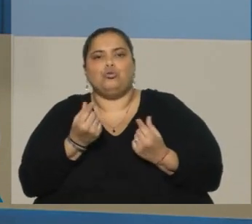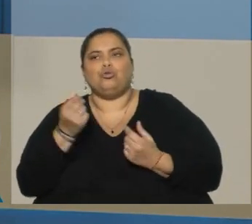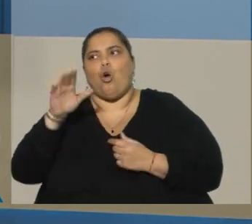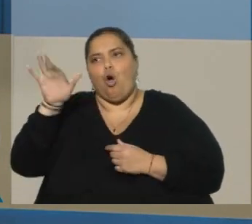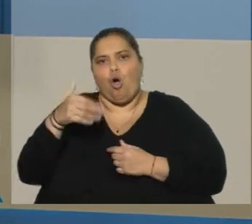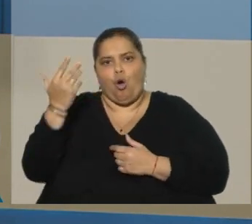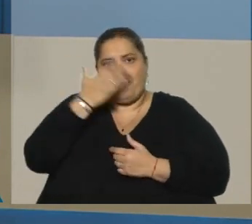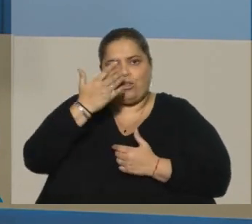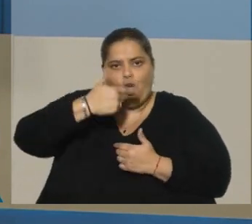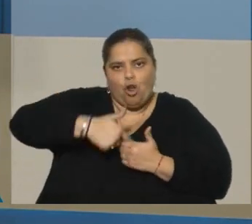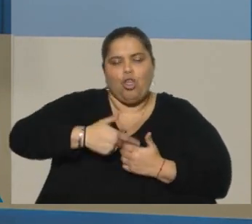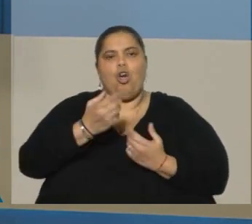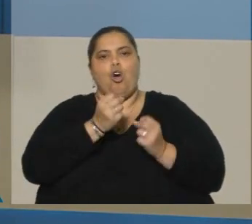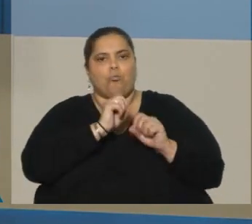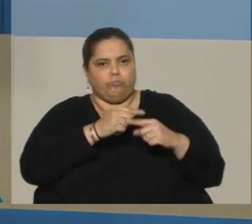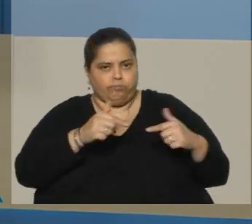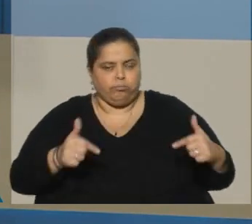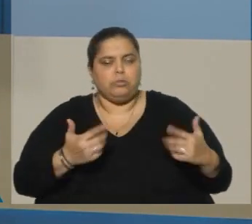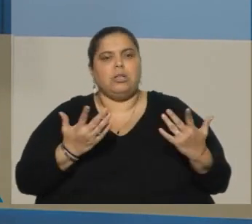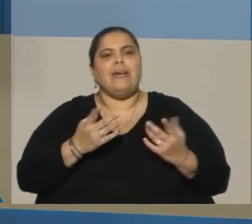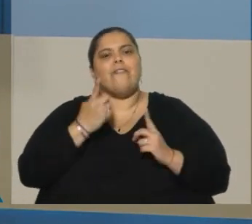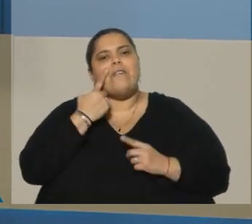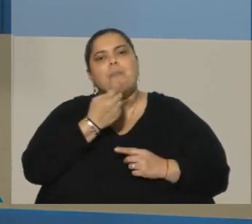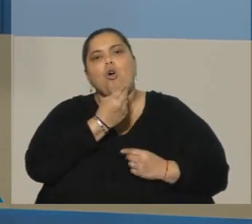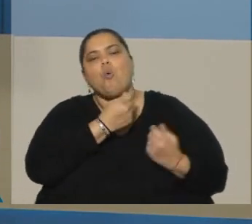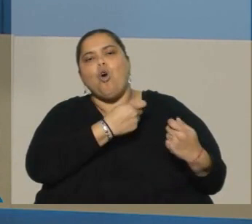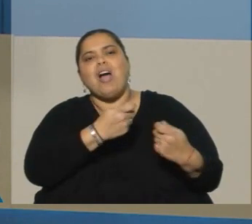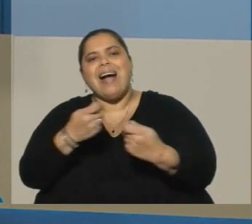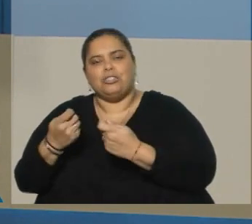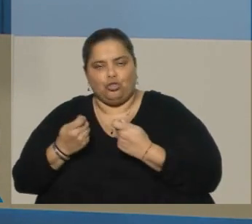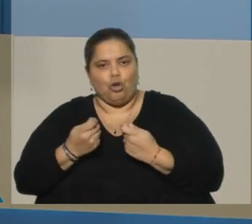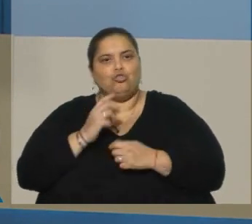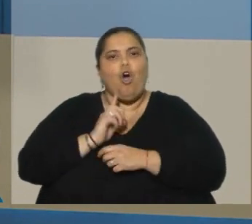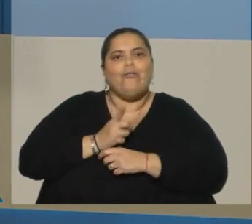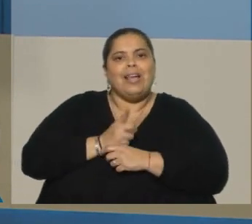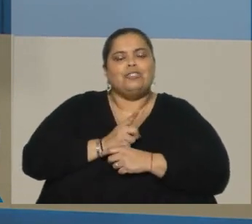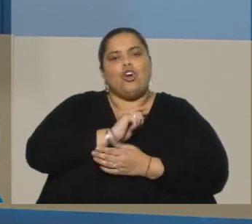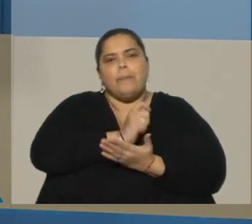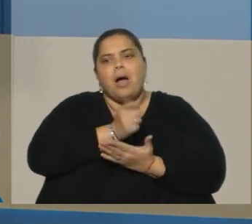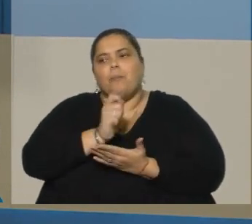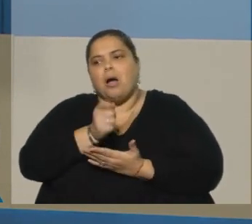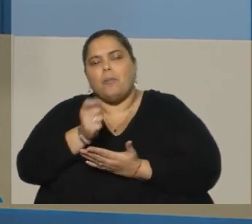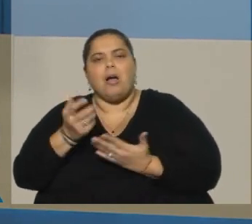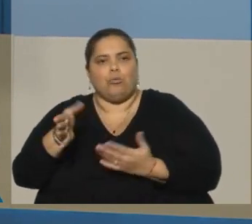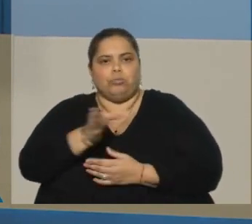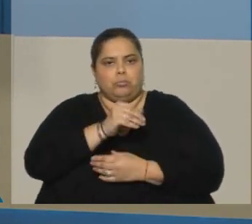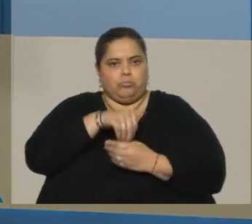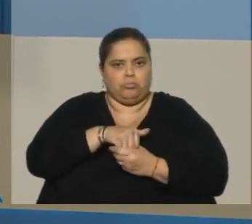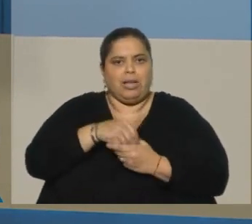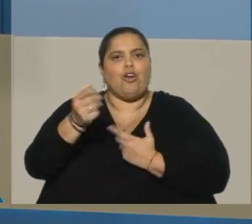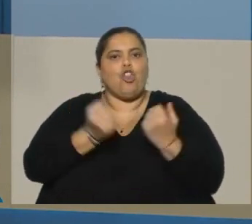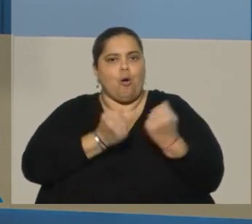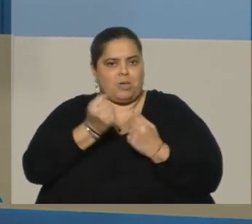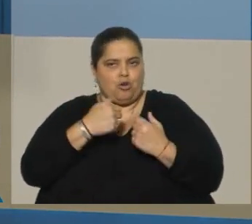prima y vemos la situación de gastos de la empresa, las obligaciones que tenemos que enfrentar desde el punto de vista